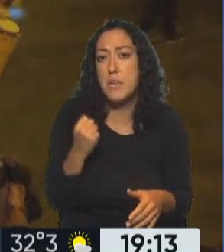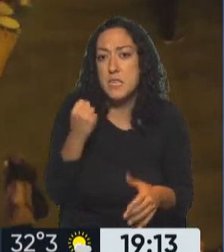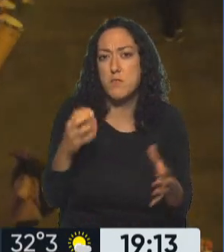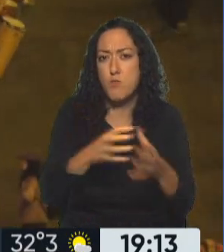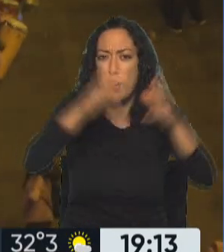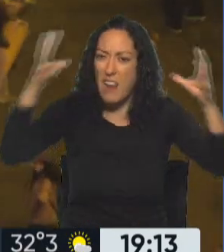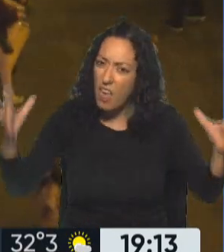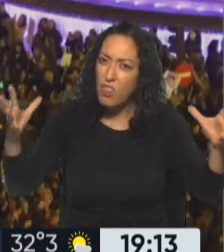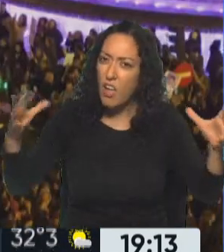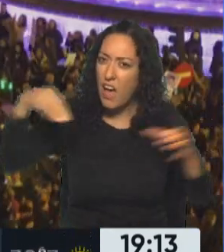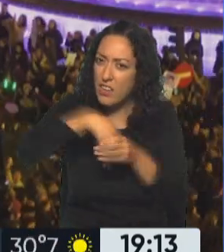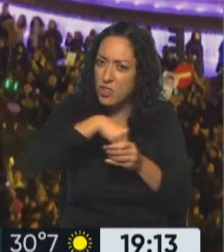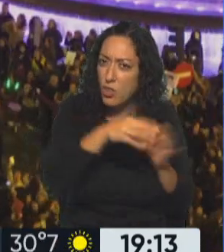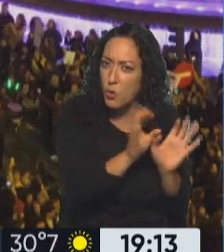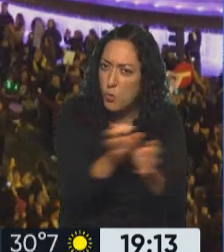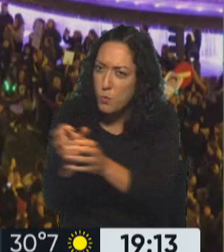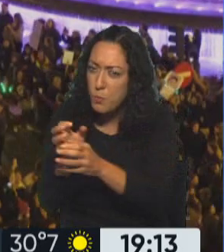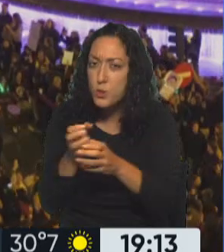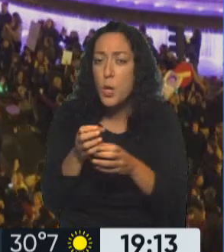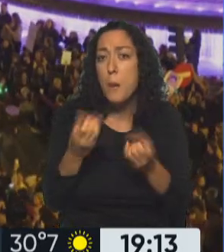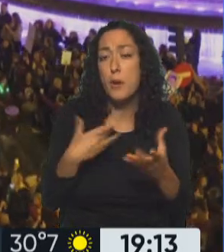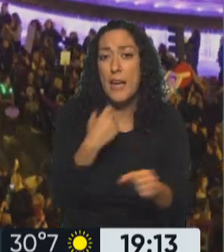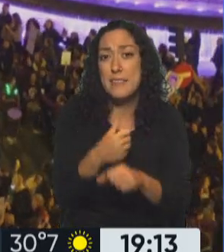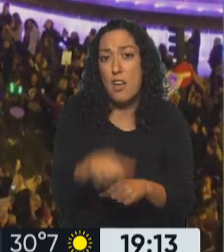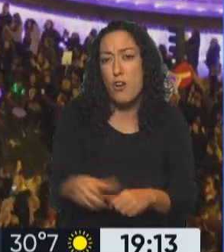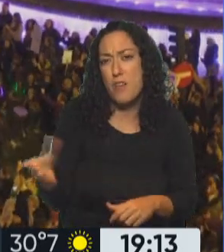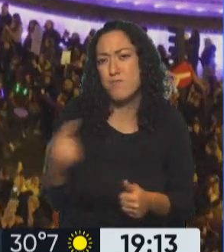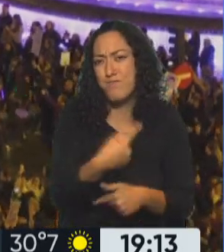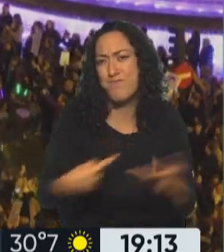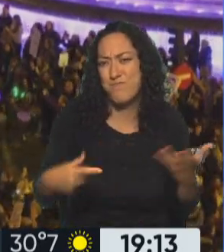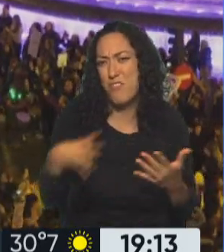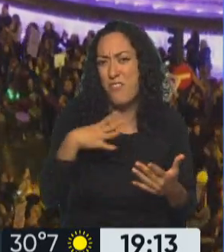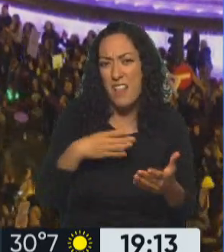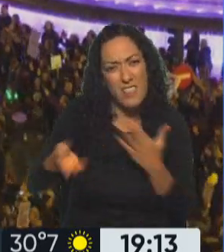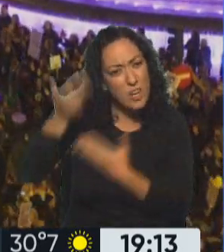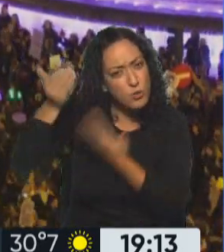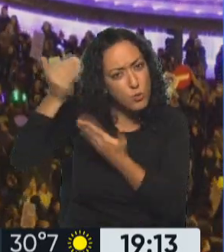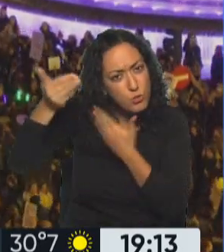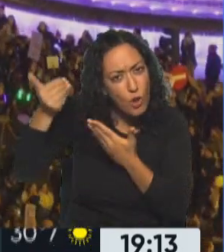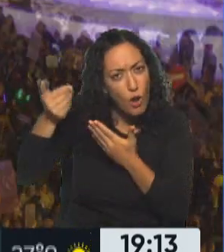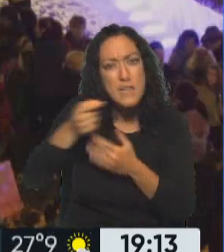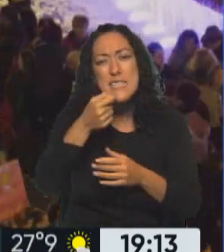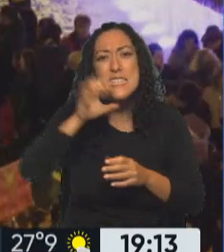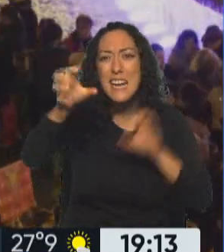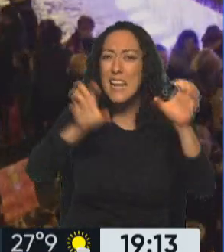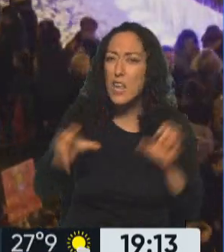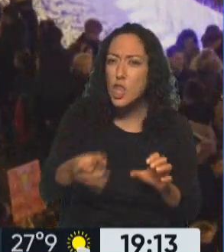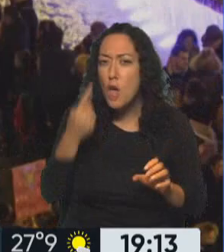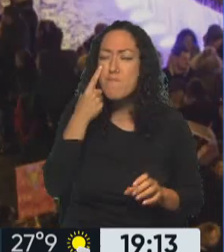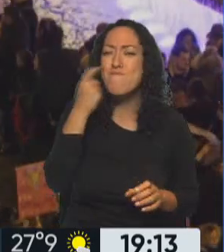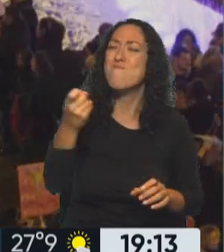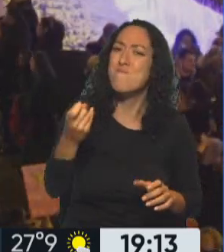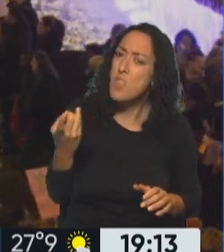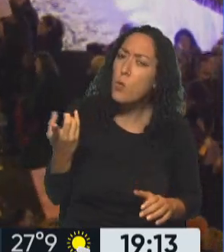como me gusta también decir a mí, porque todavía falta mucho por deconstruir. Y cuando tocamos región por región, nos damos